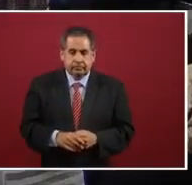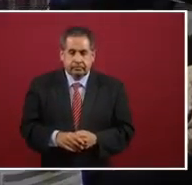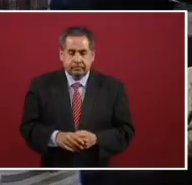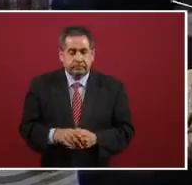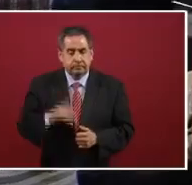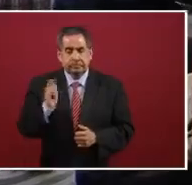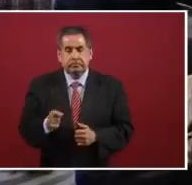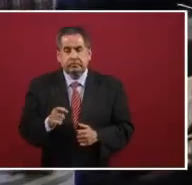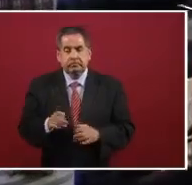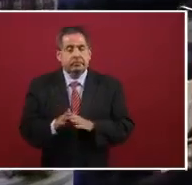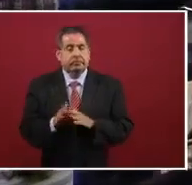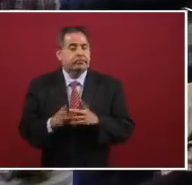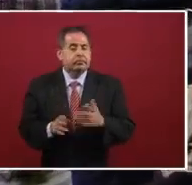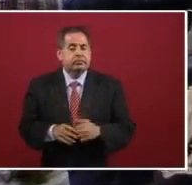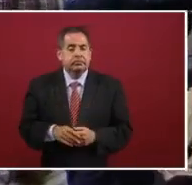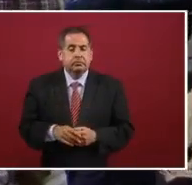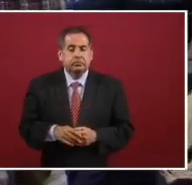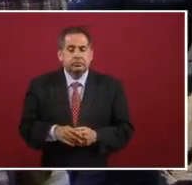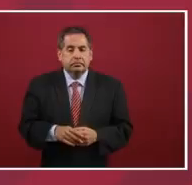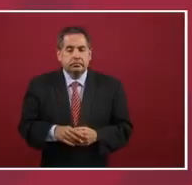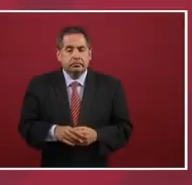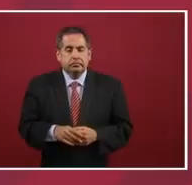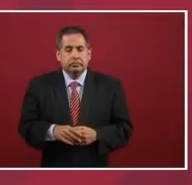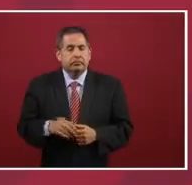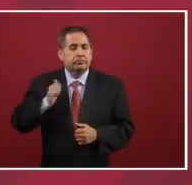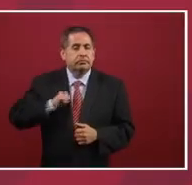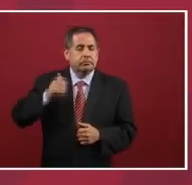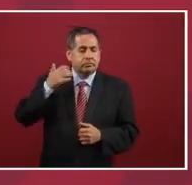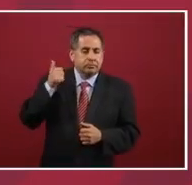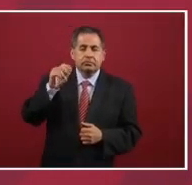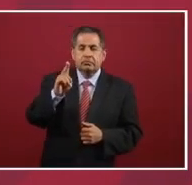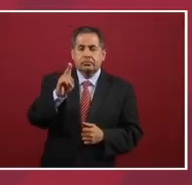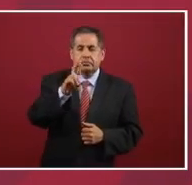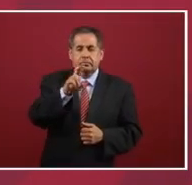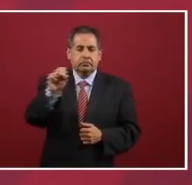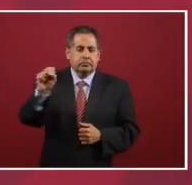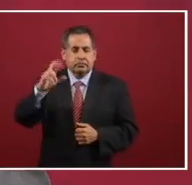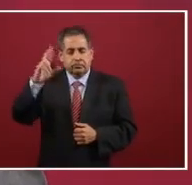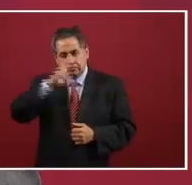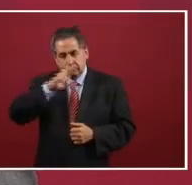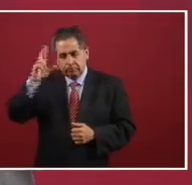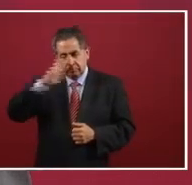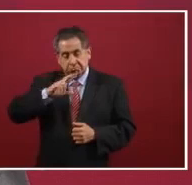cae la Unión Soviética,